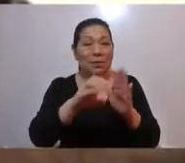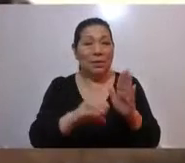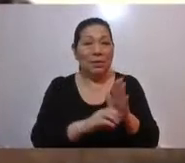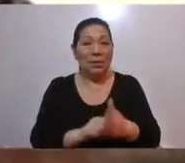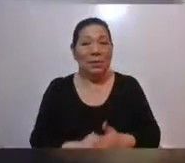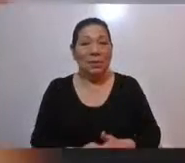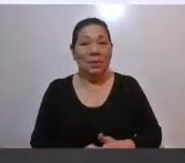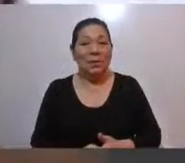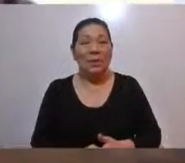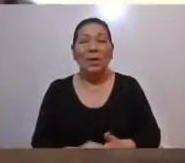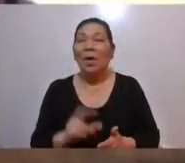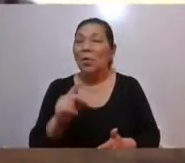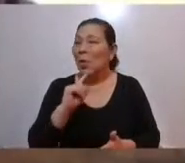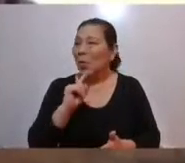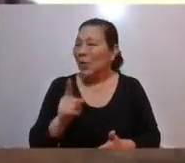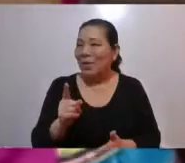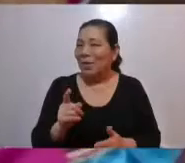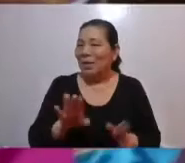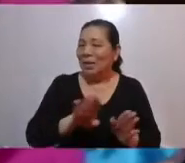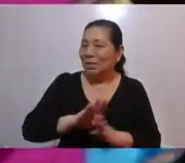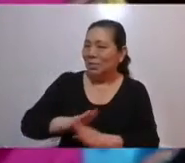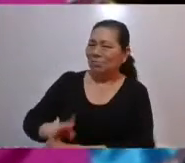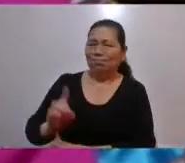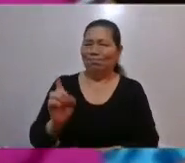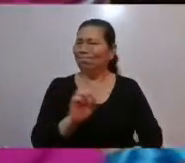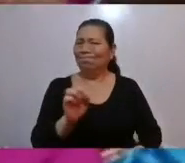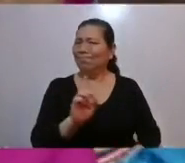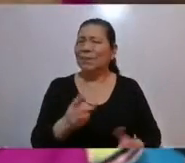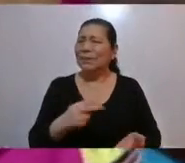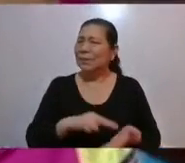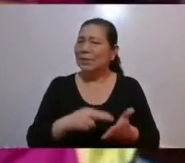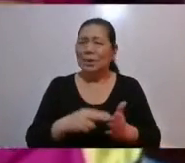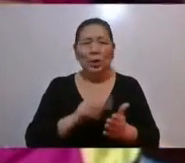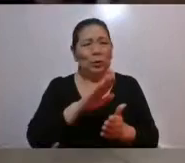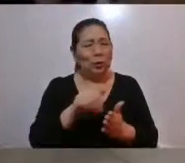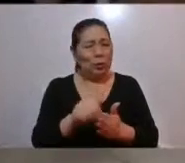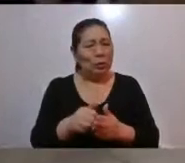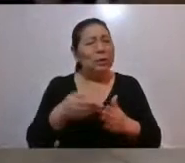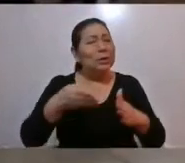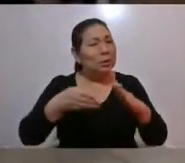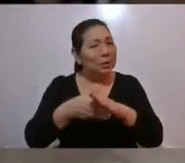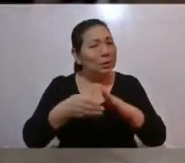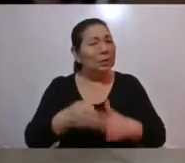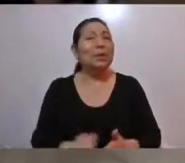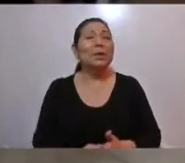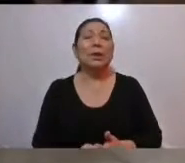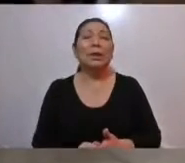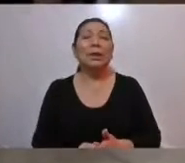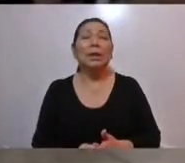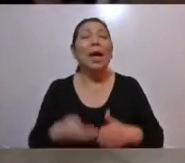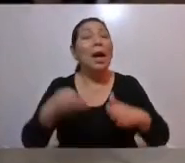Tribunal Constitucional, no debe ser discriminatorio, es decir, esto implica que todos deban